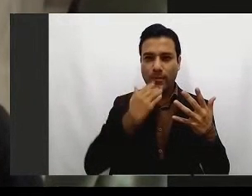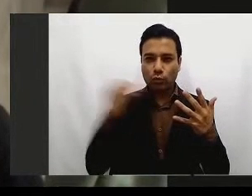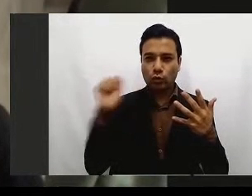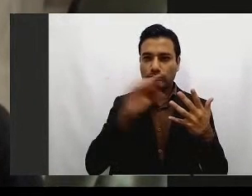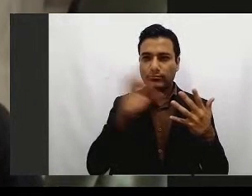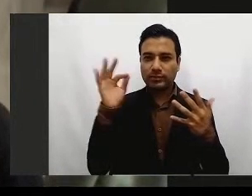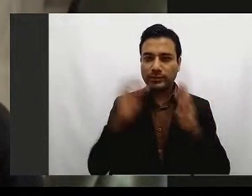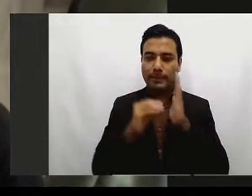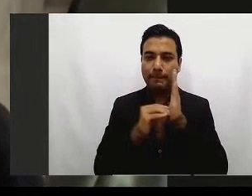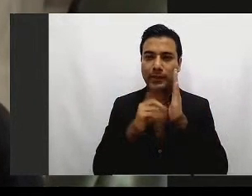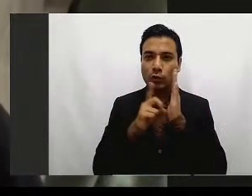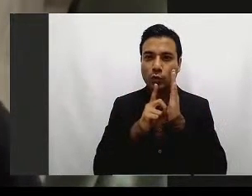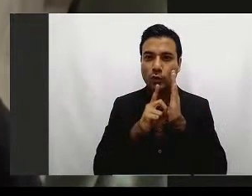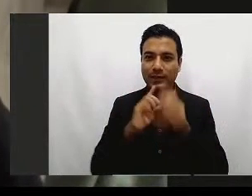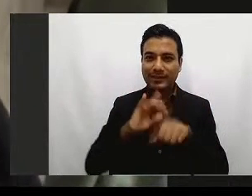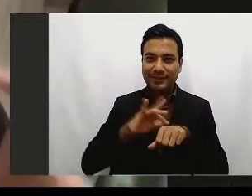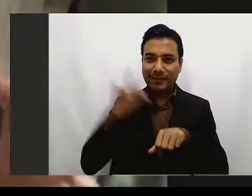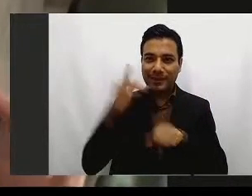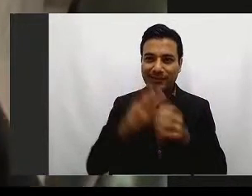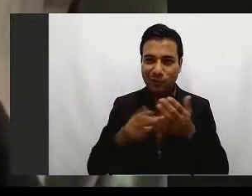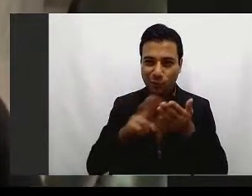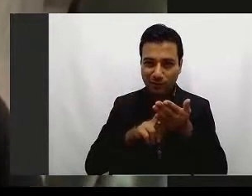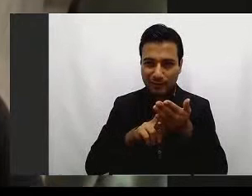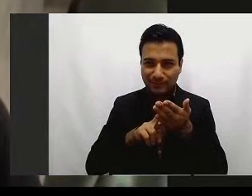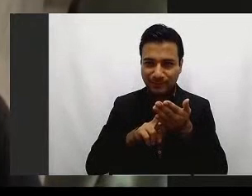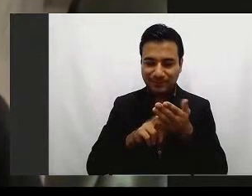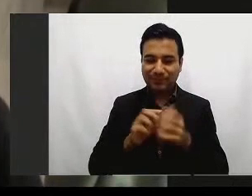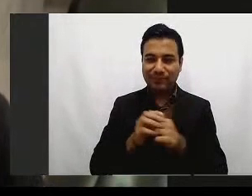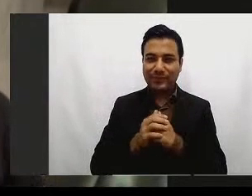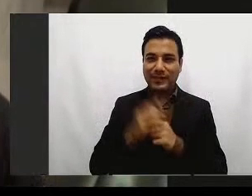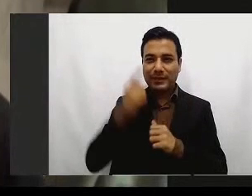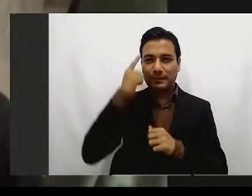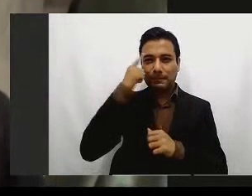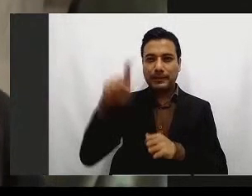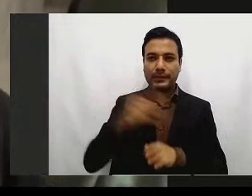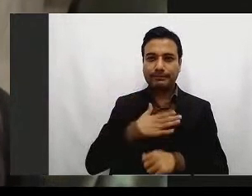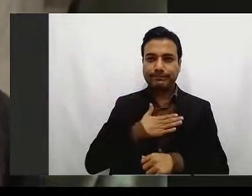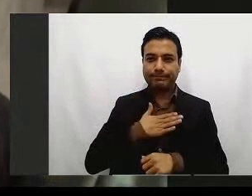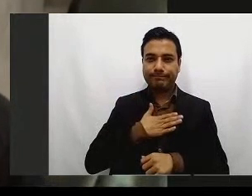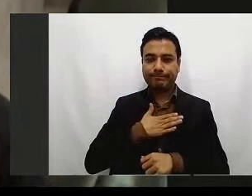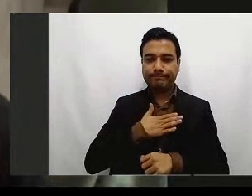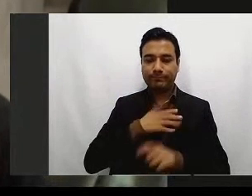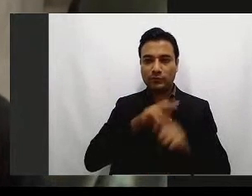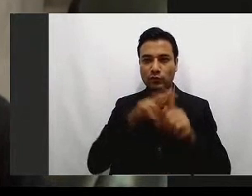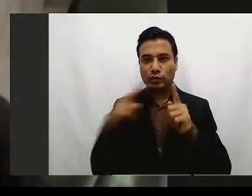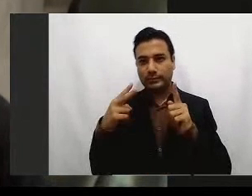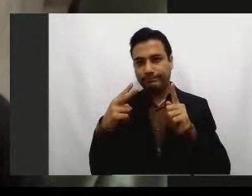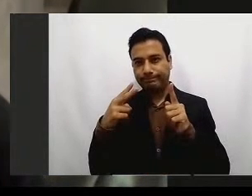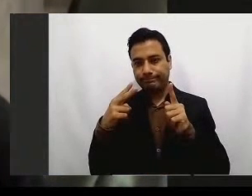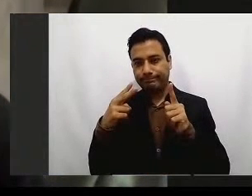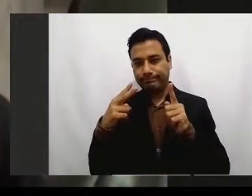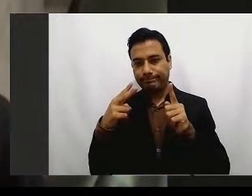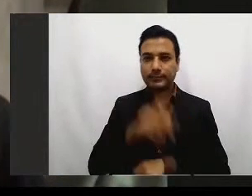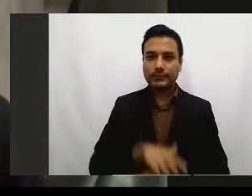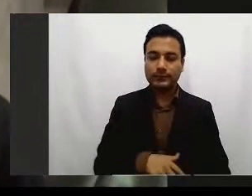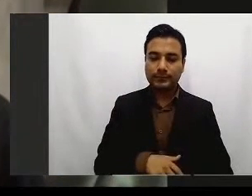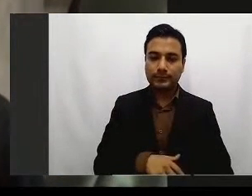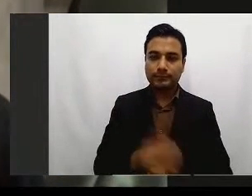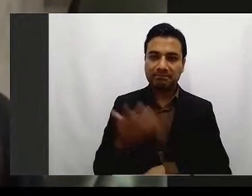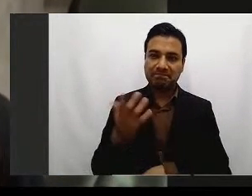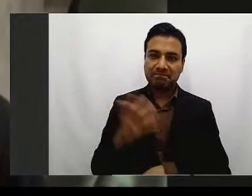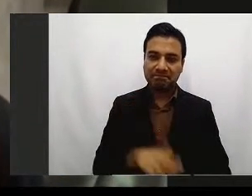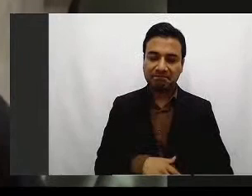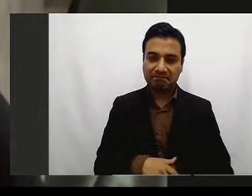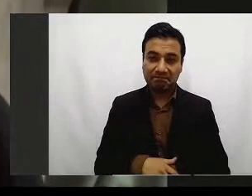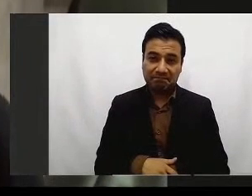del diamante doble, para inspirar nuestro enfoque, pero en papel se ven todos muy sencillos y